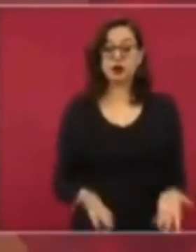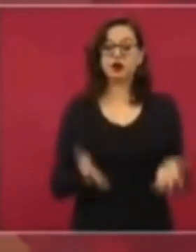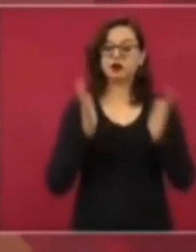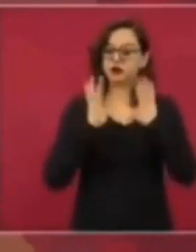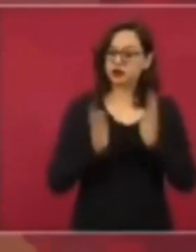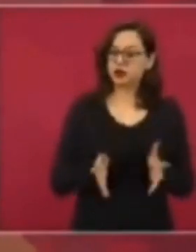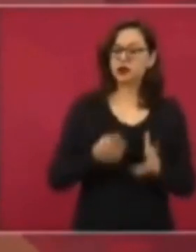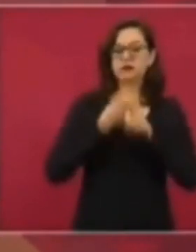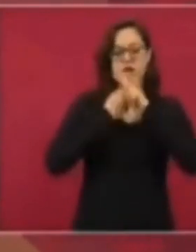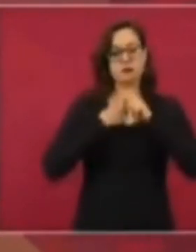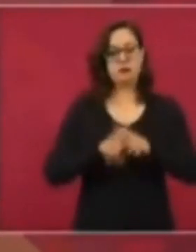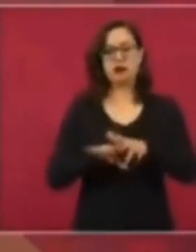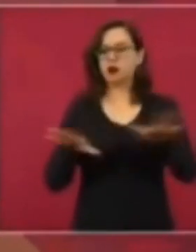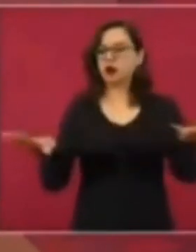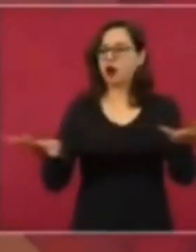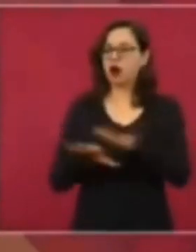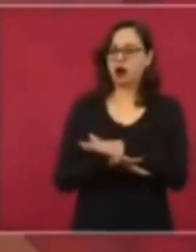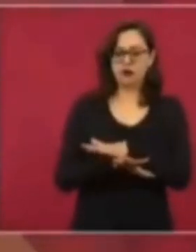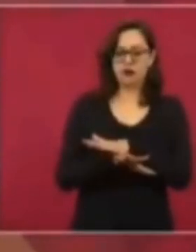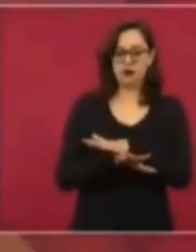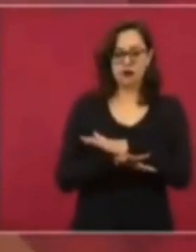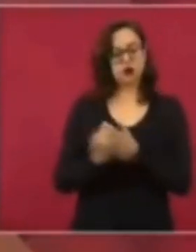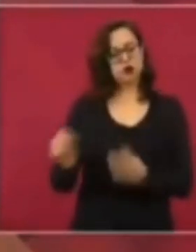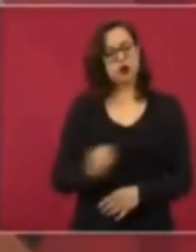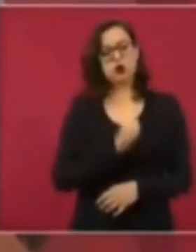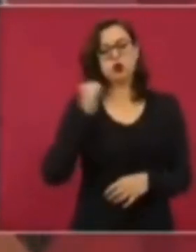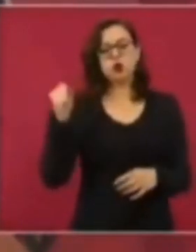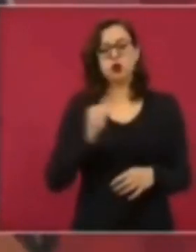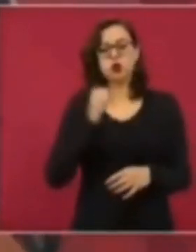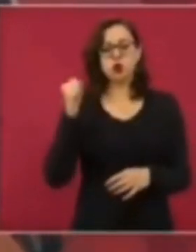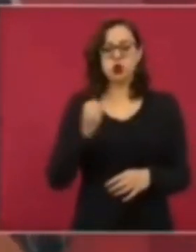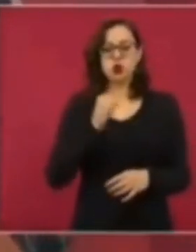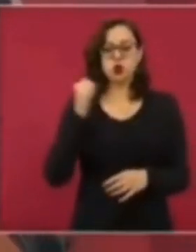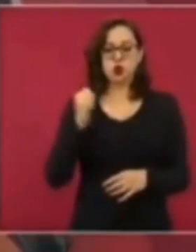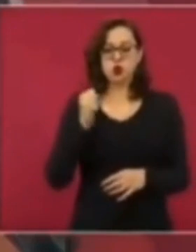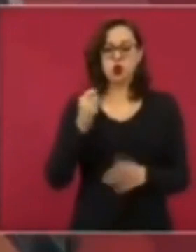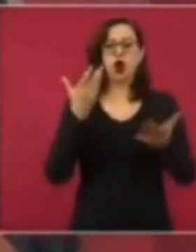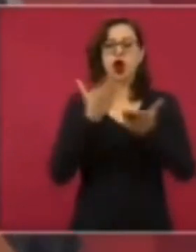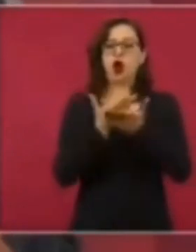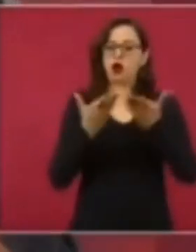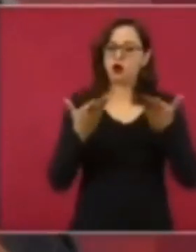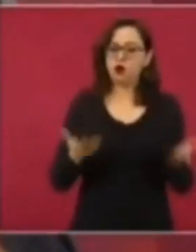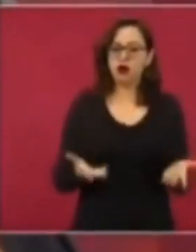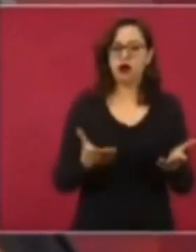afortunadamente, porque ahora hay más mesura.